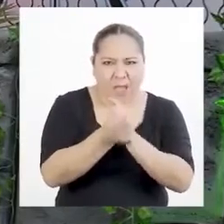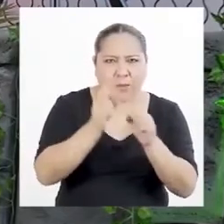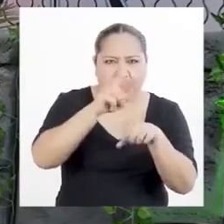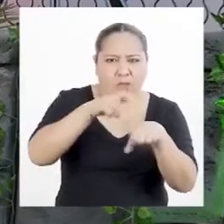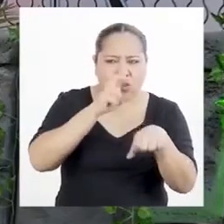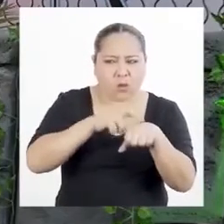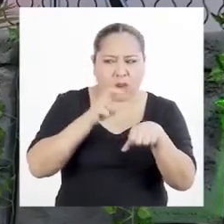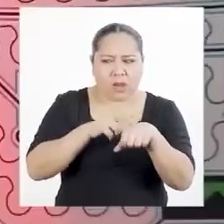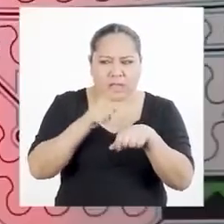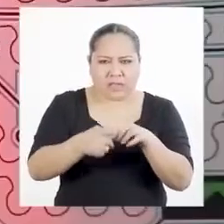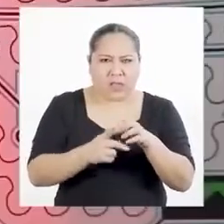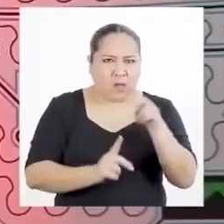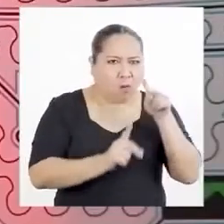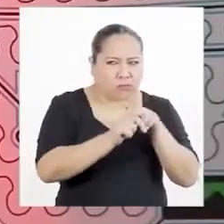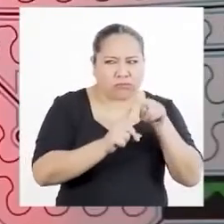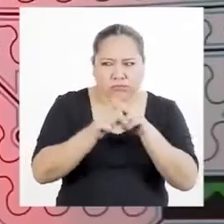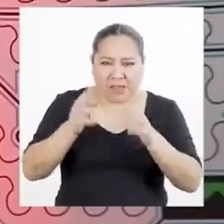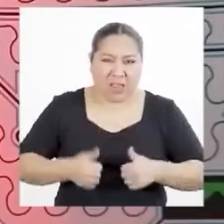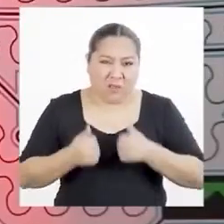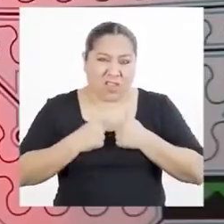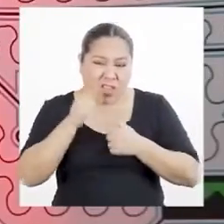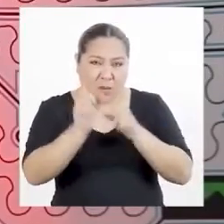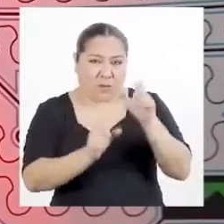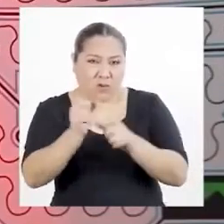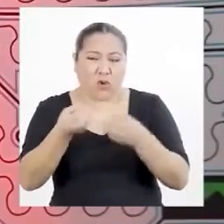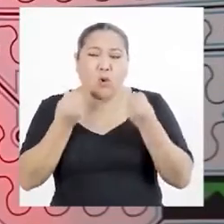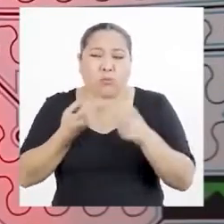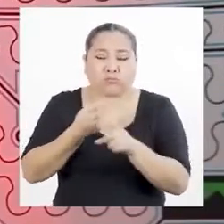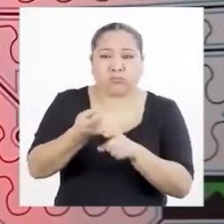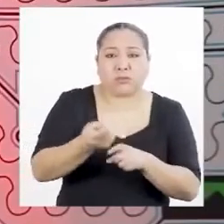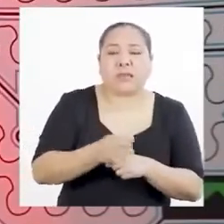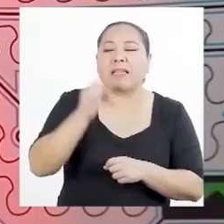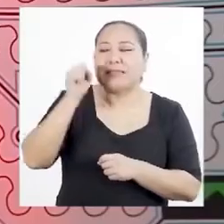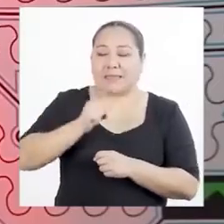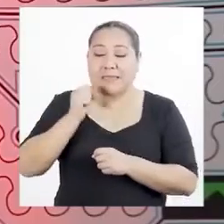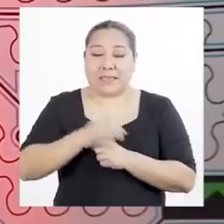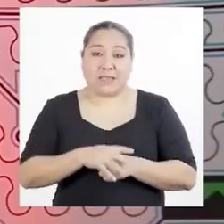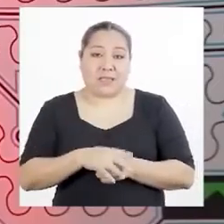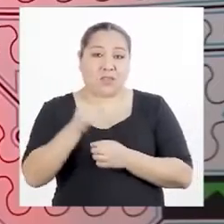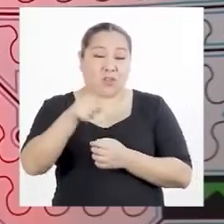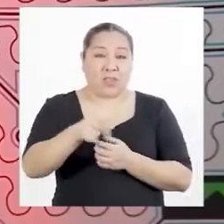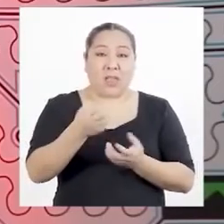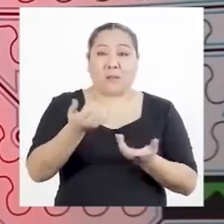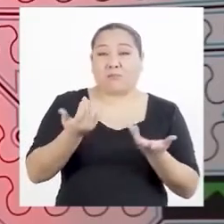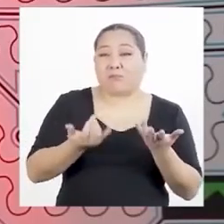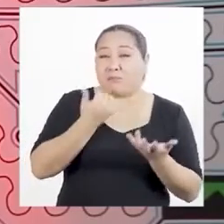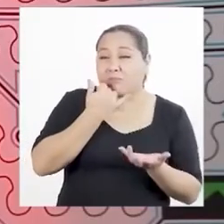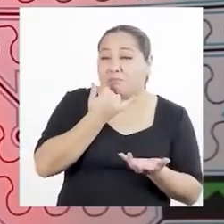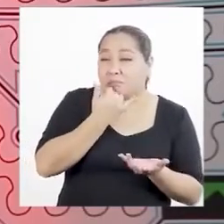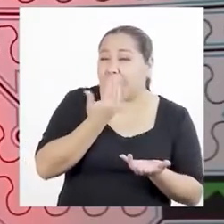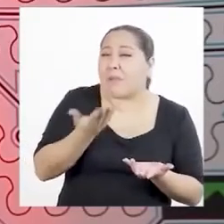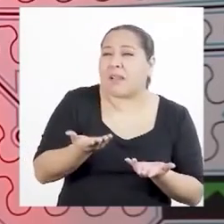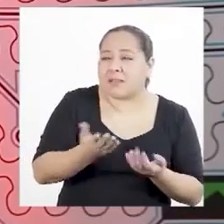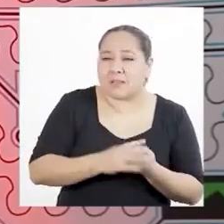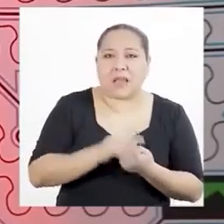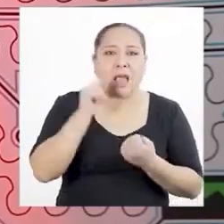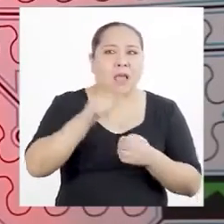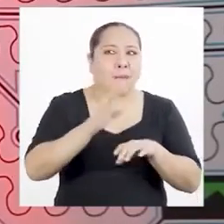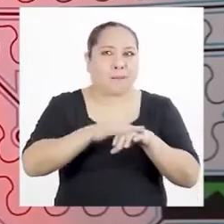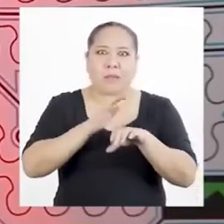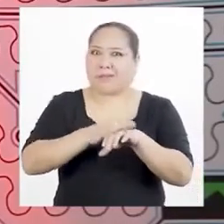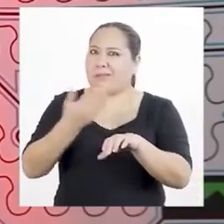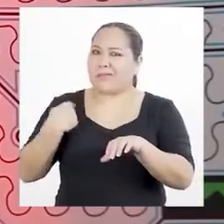en la vida de las personas. Es cierto, Jazmín. Los efectos de los fenómenos naturales, si no se previenen, pueden